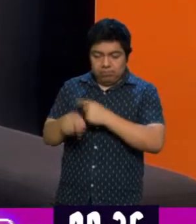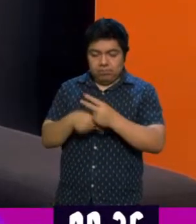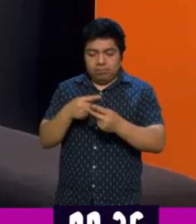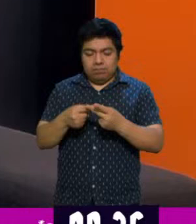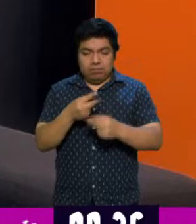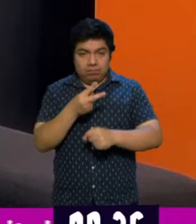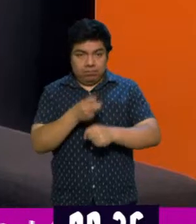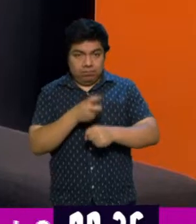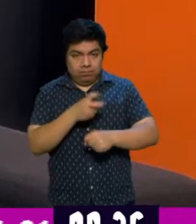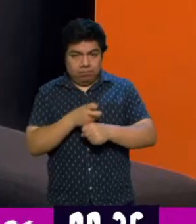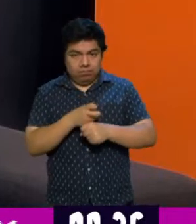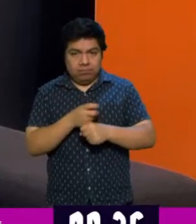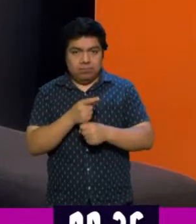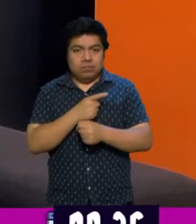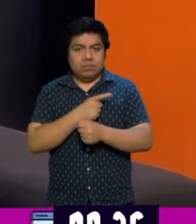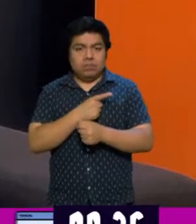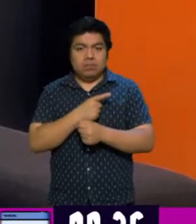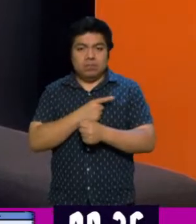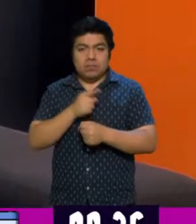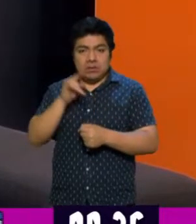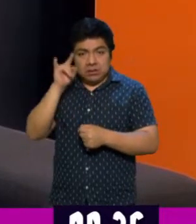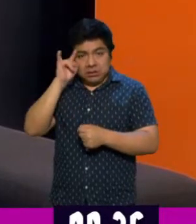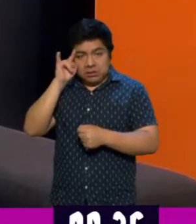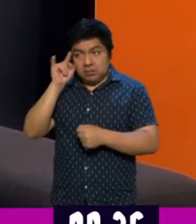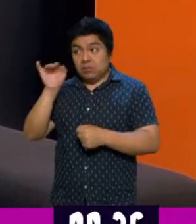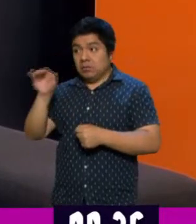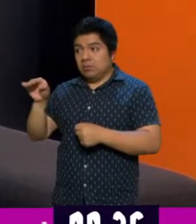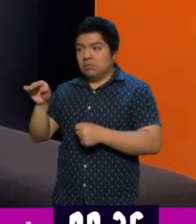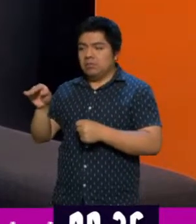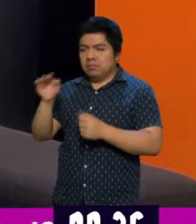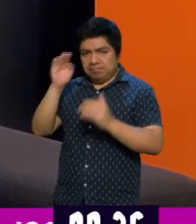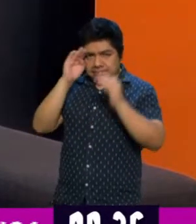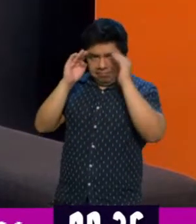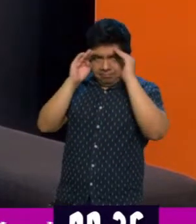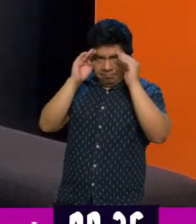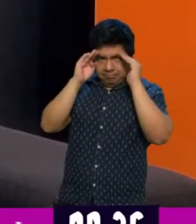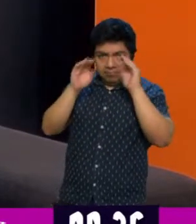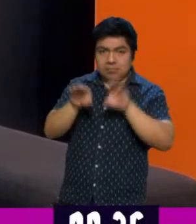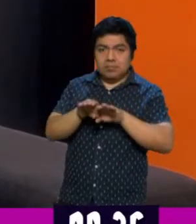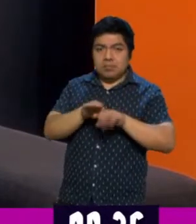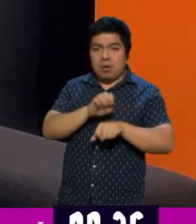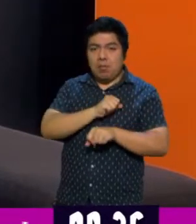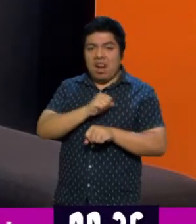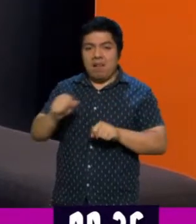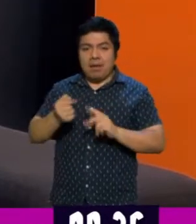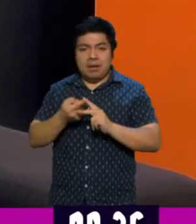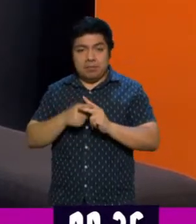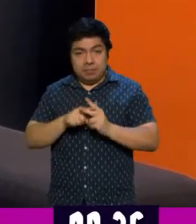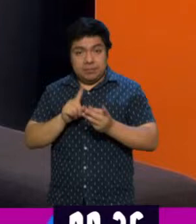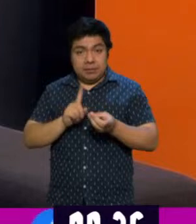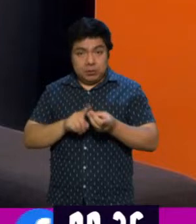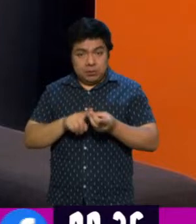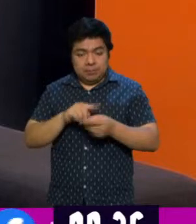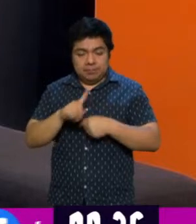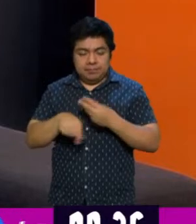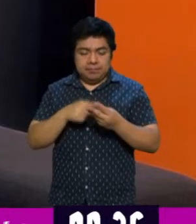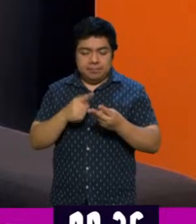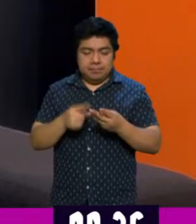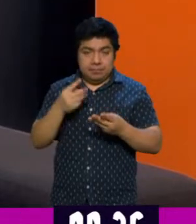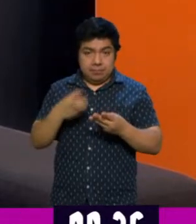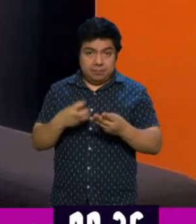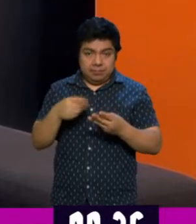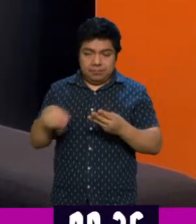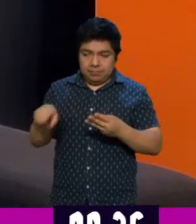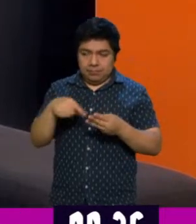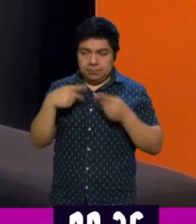falta recurrir al diablo para preguntarse sobre el origen del mal. El tercero, la